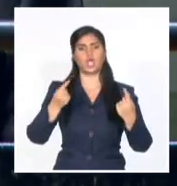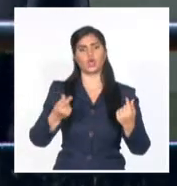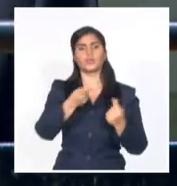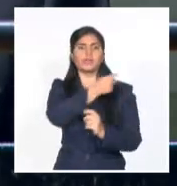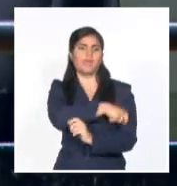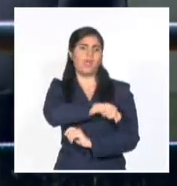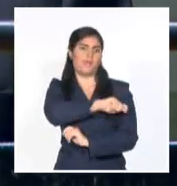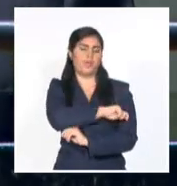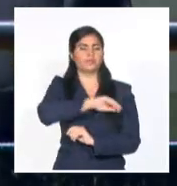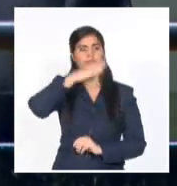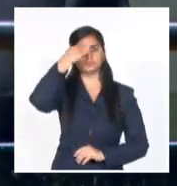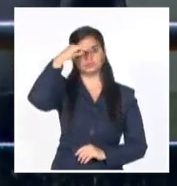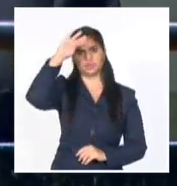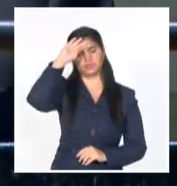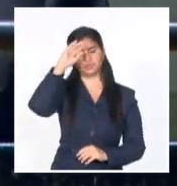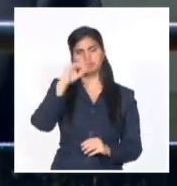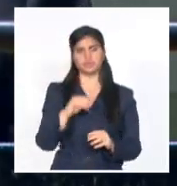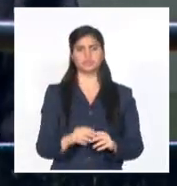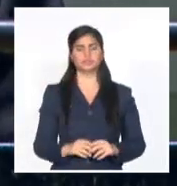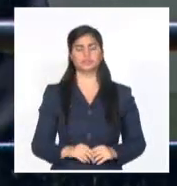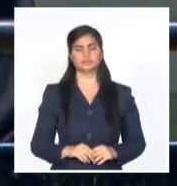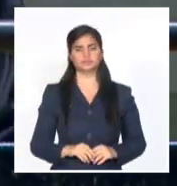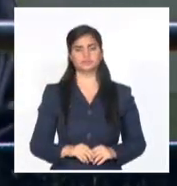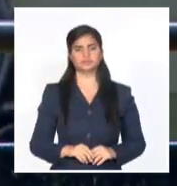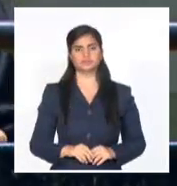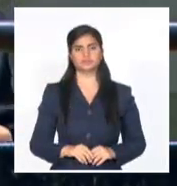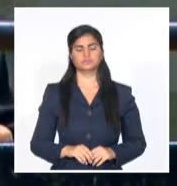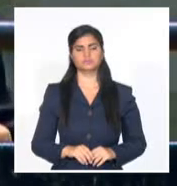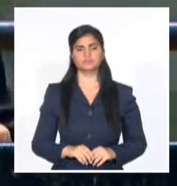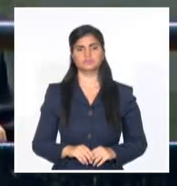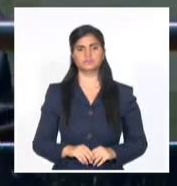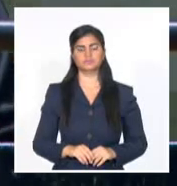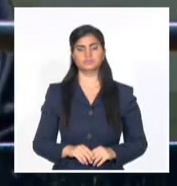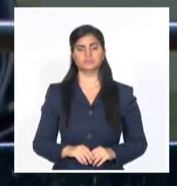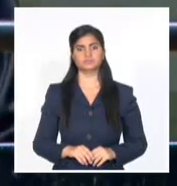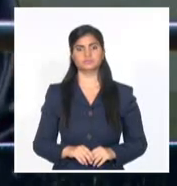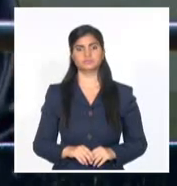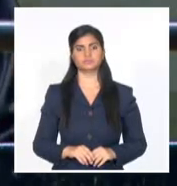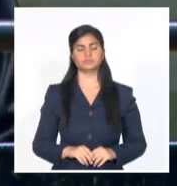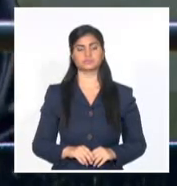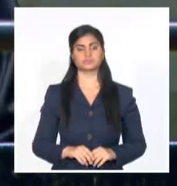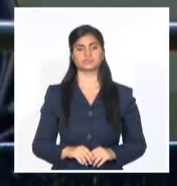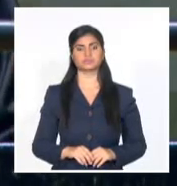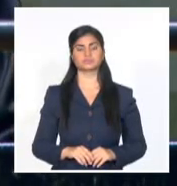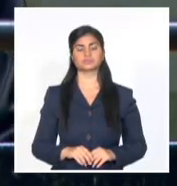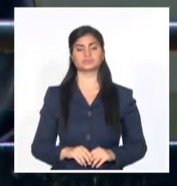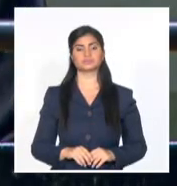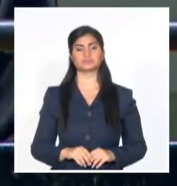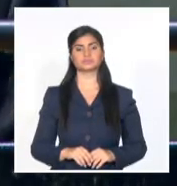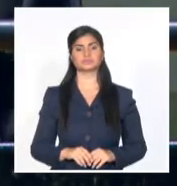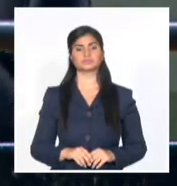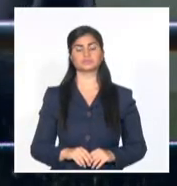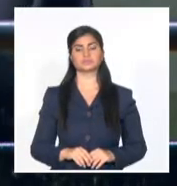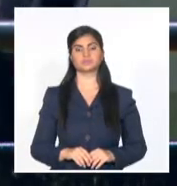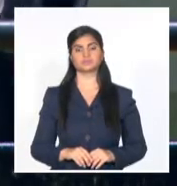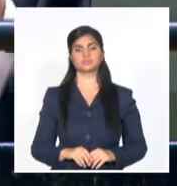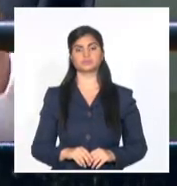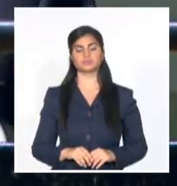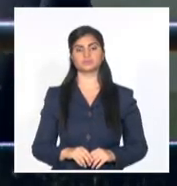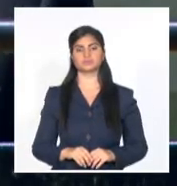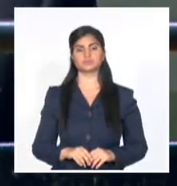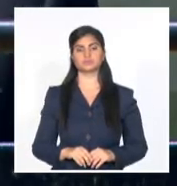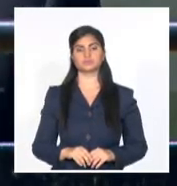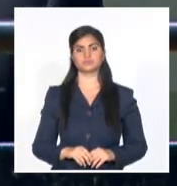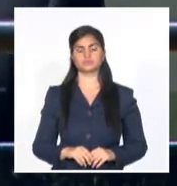presión que aplica el actual gobierno de los Estados Unidos contra Cuba. La